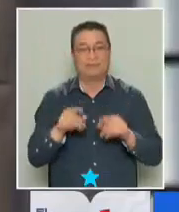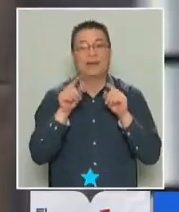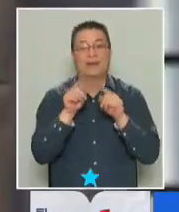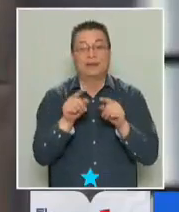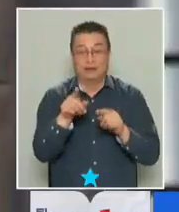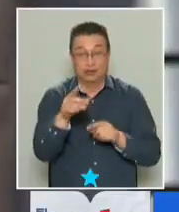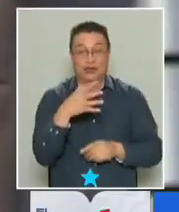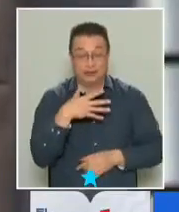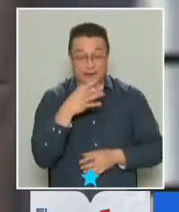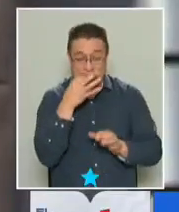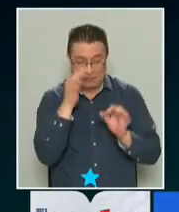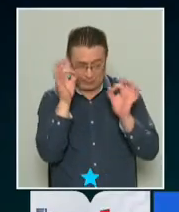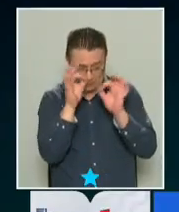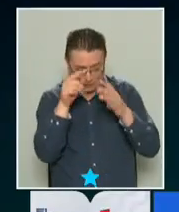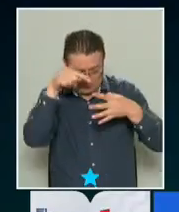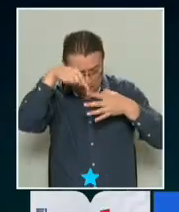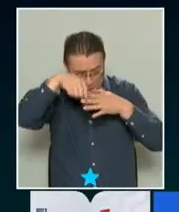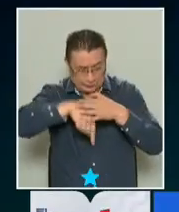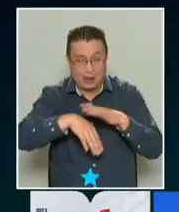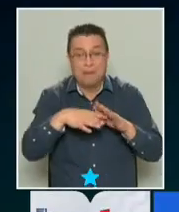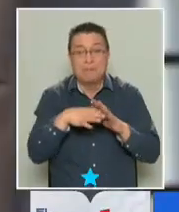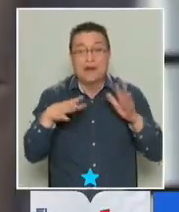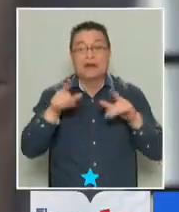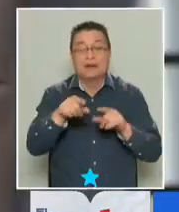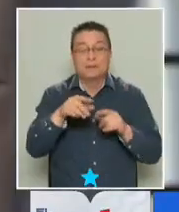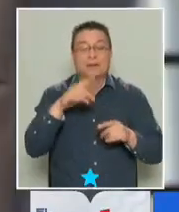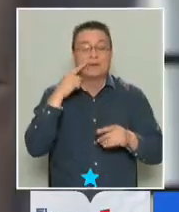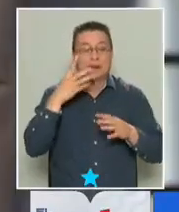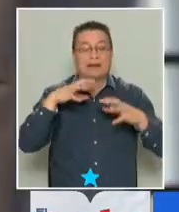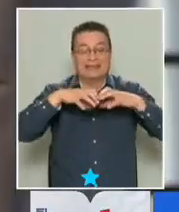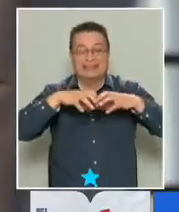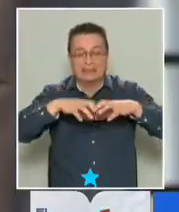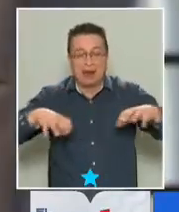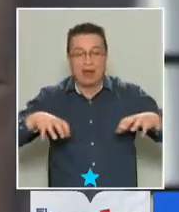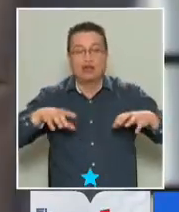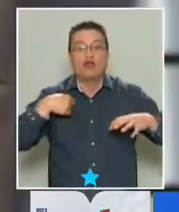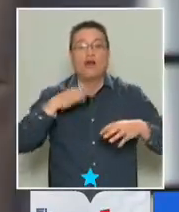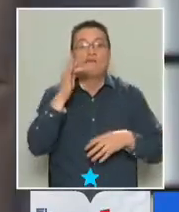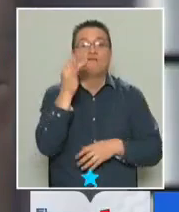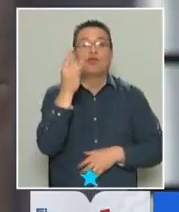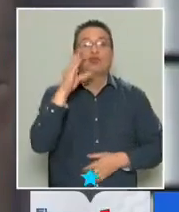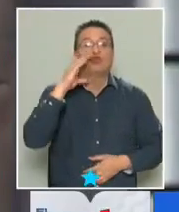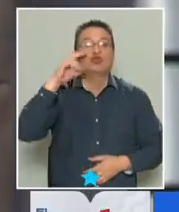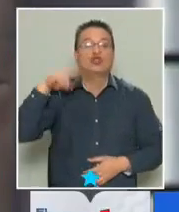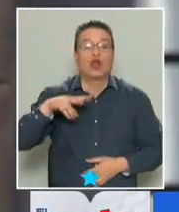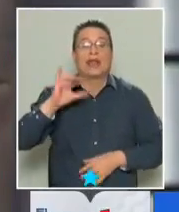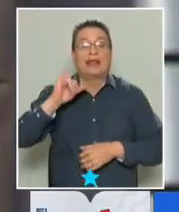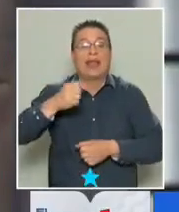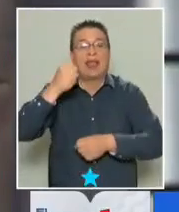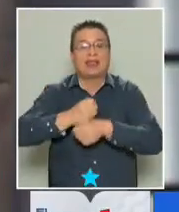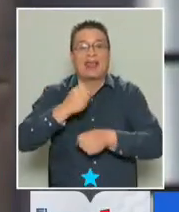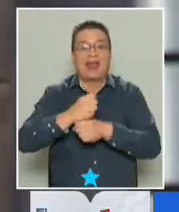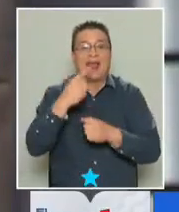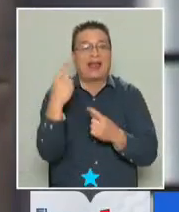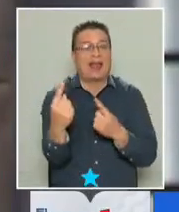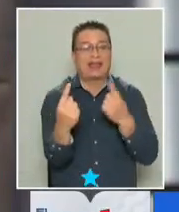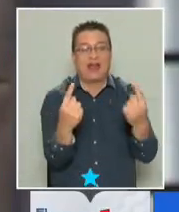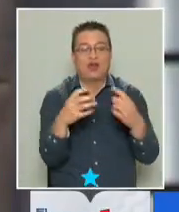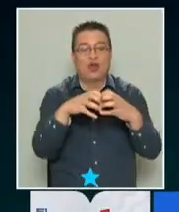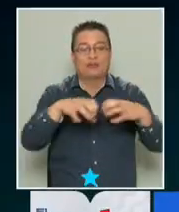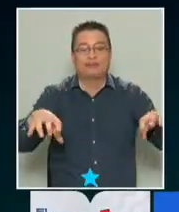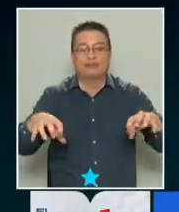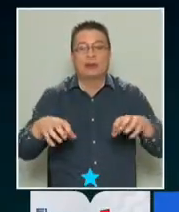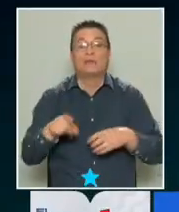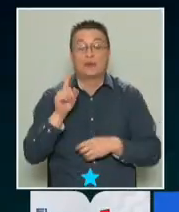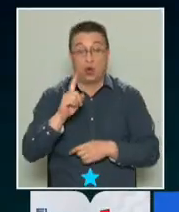que te gusta la especificidad de tomar del principio de separación de funciones y tareas en la justa vida del estado no